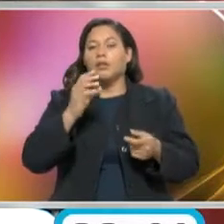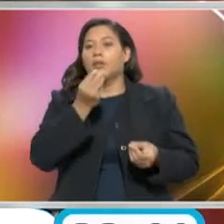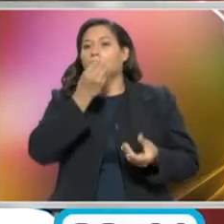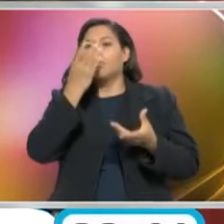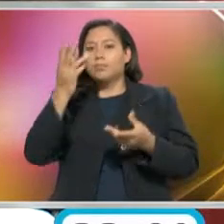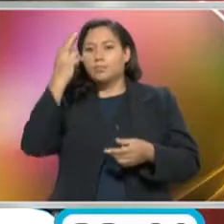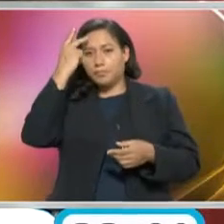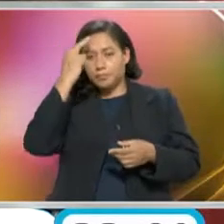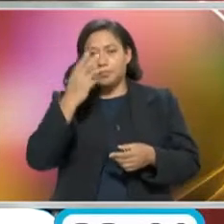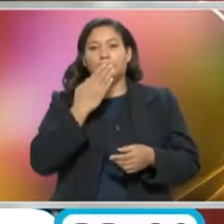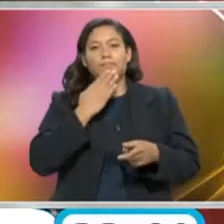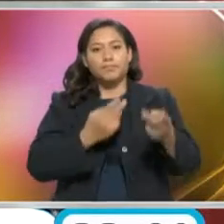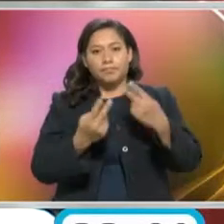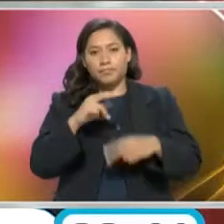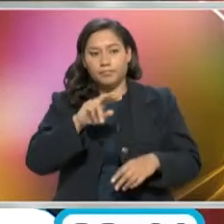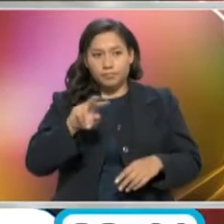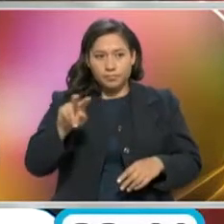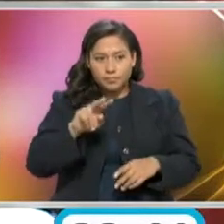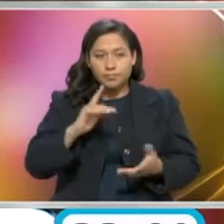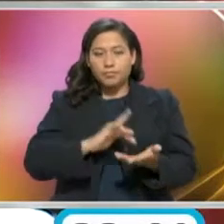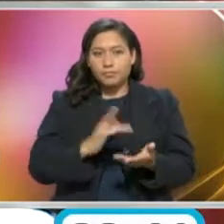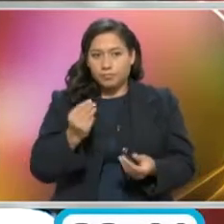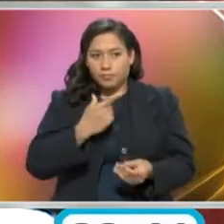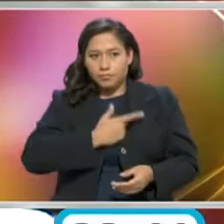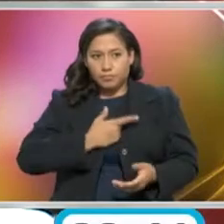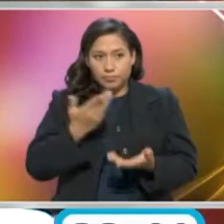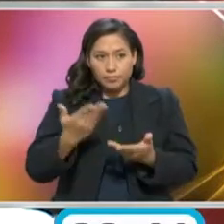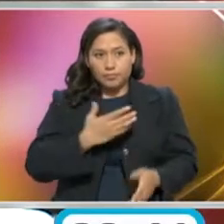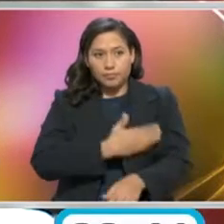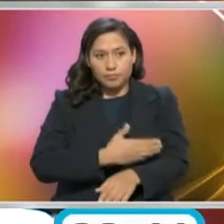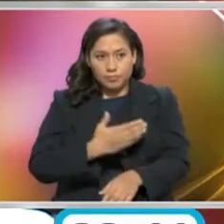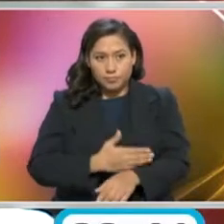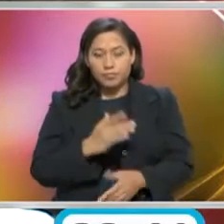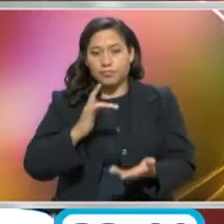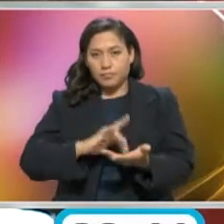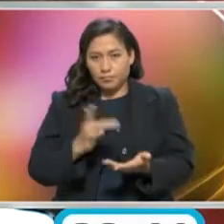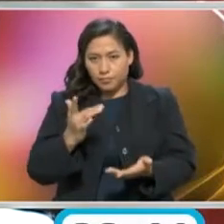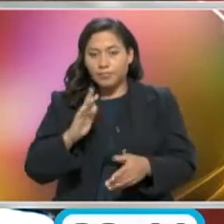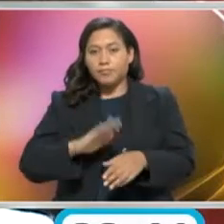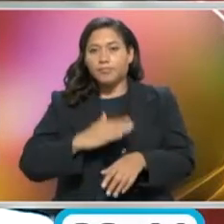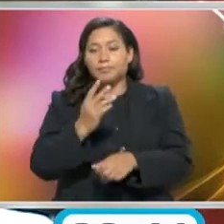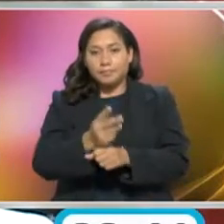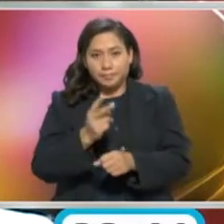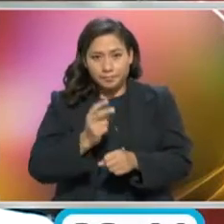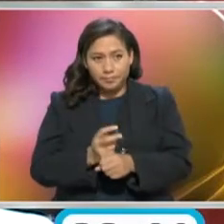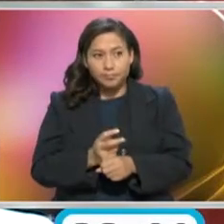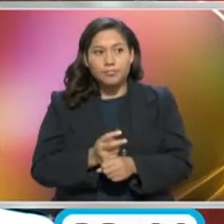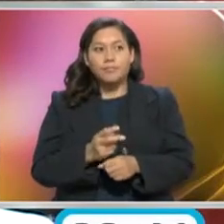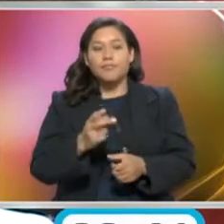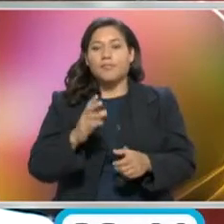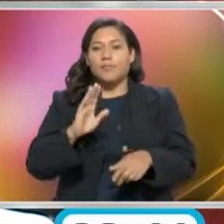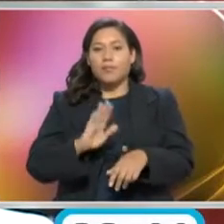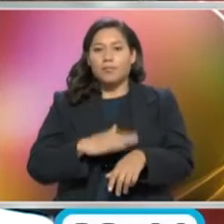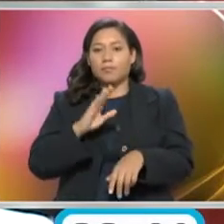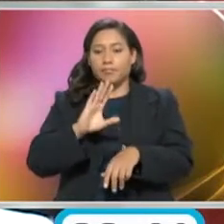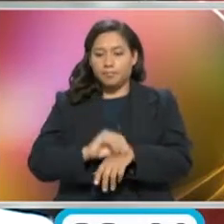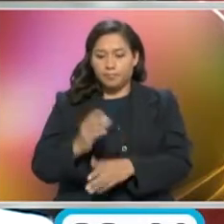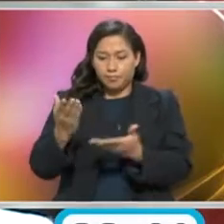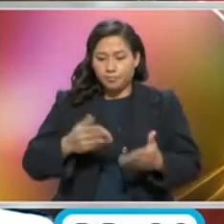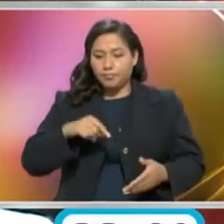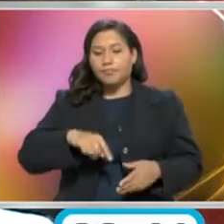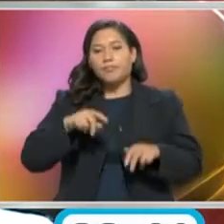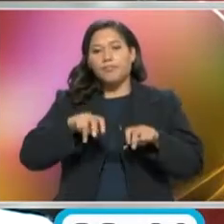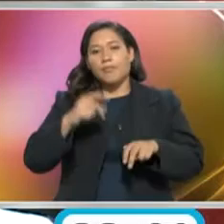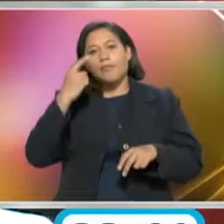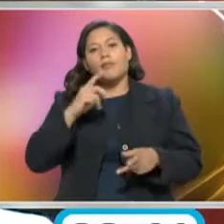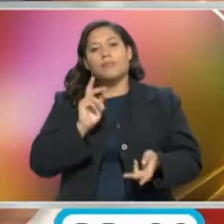Ópera de Bellas Artes. Bienvenidos. Gracias. Un gusto que nos acompañen de verdad. Gracias por la invitación y por abrirnos el espacio para hablar de